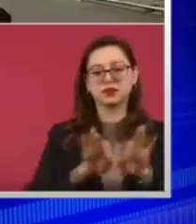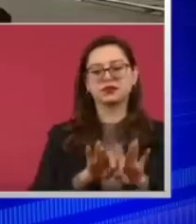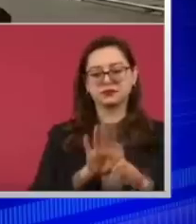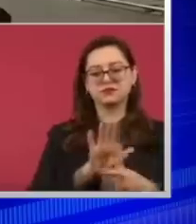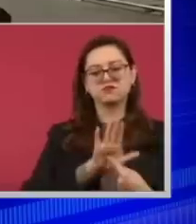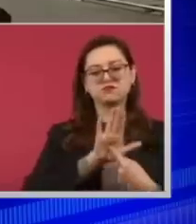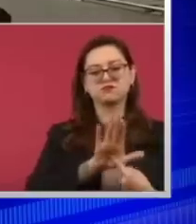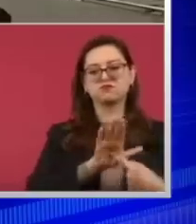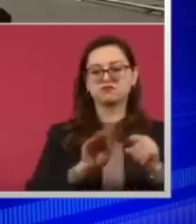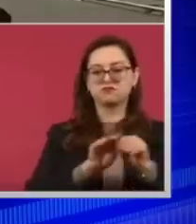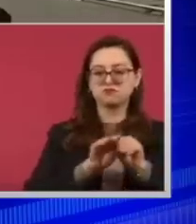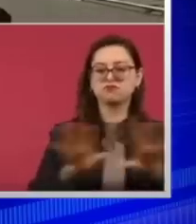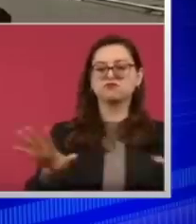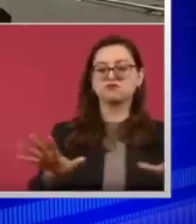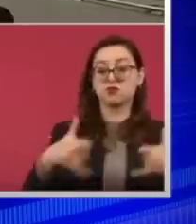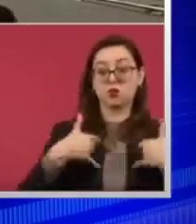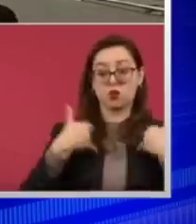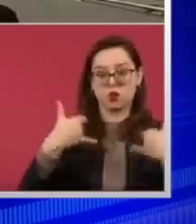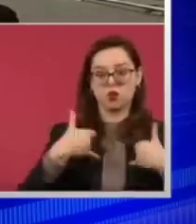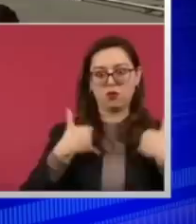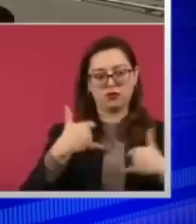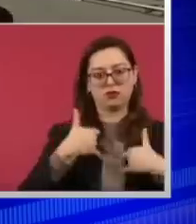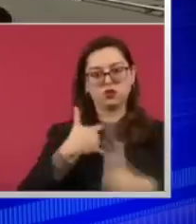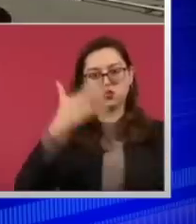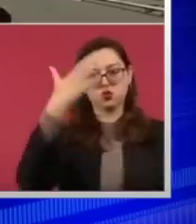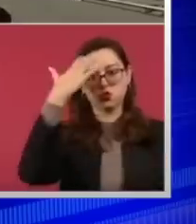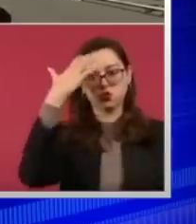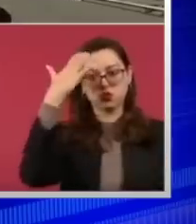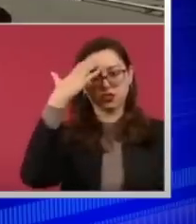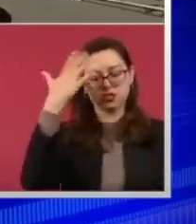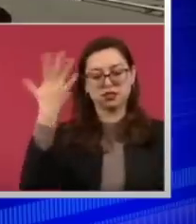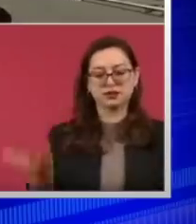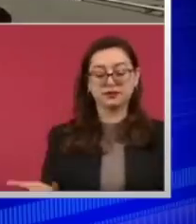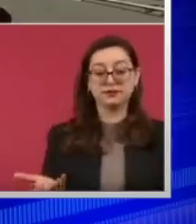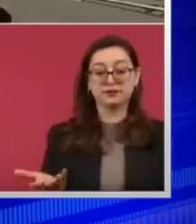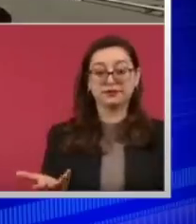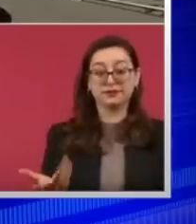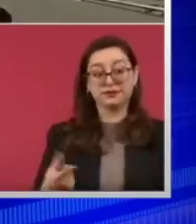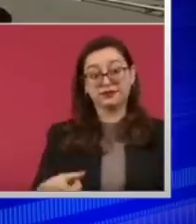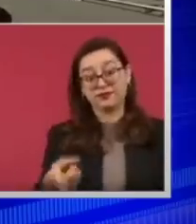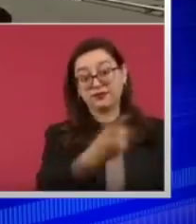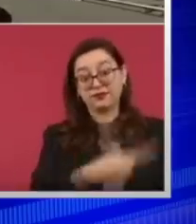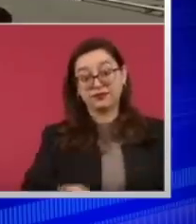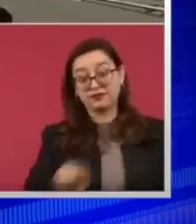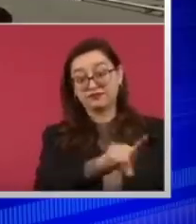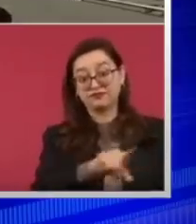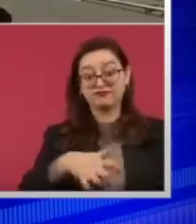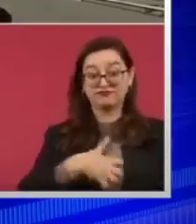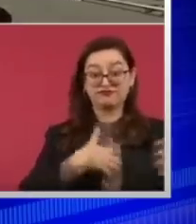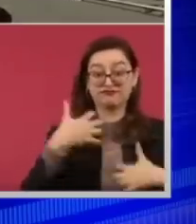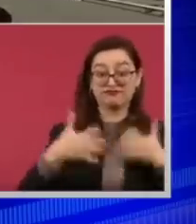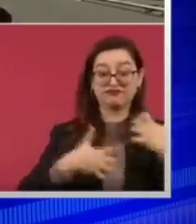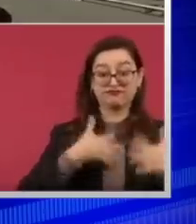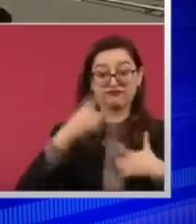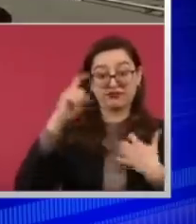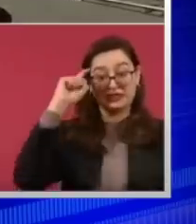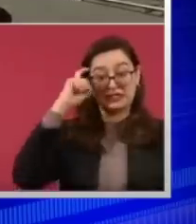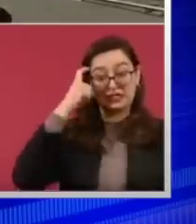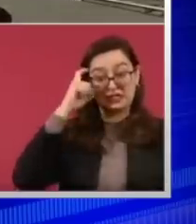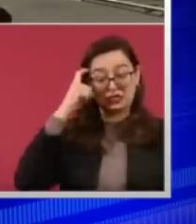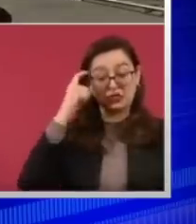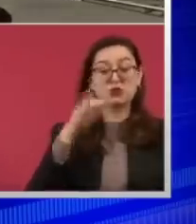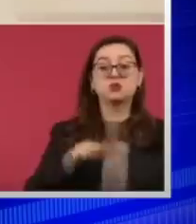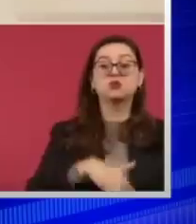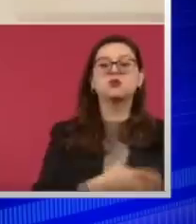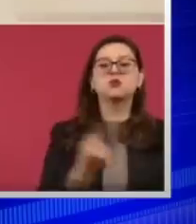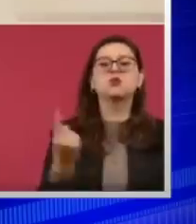y para todos todos se enojan porque este tenían de ídolo a